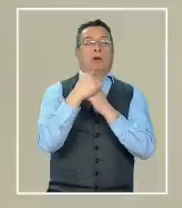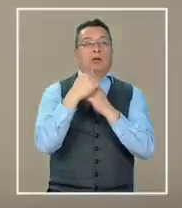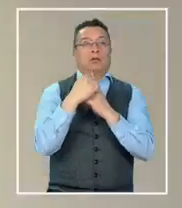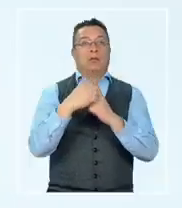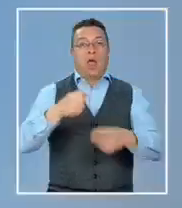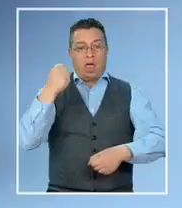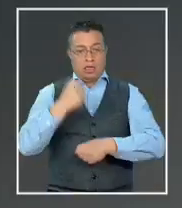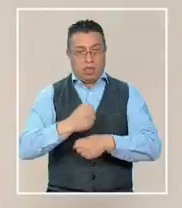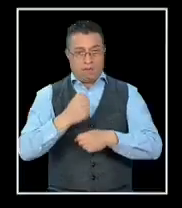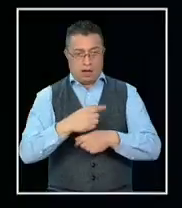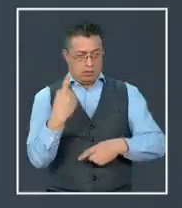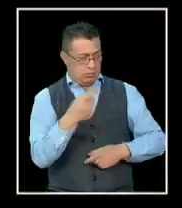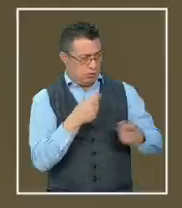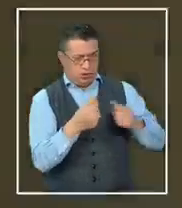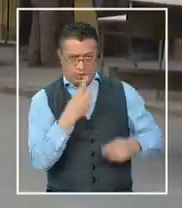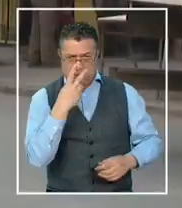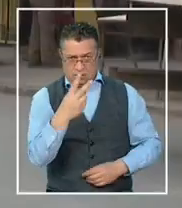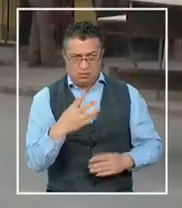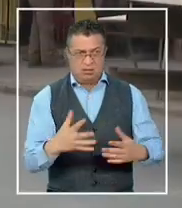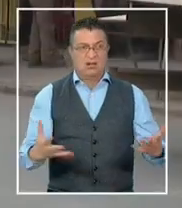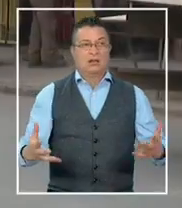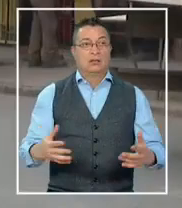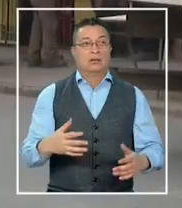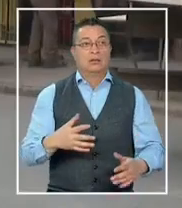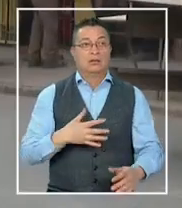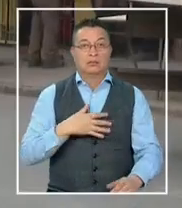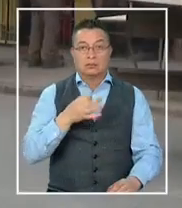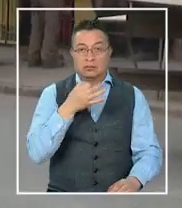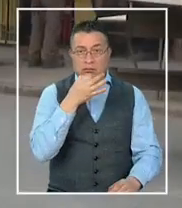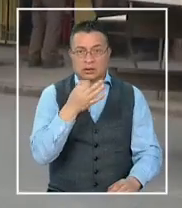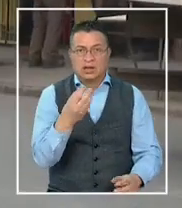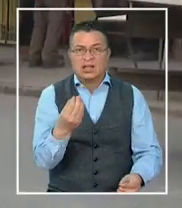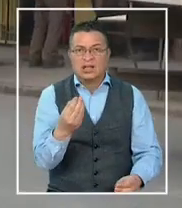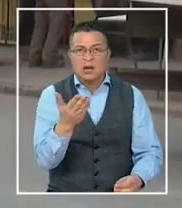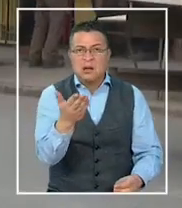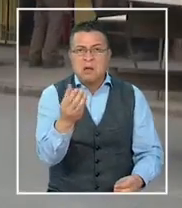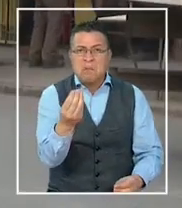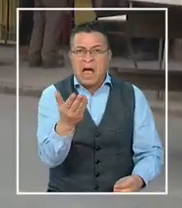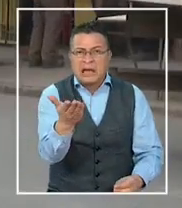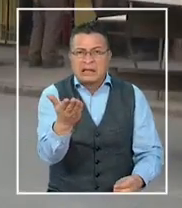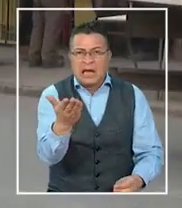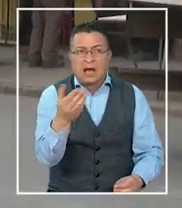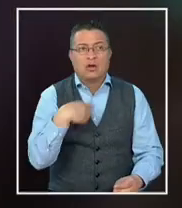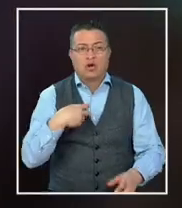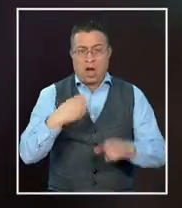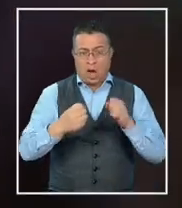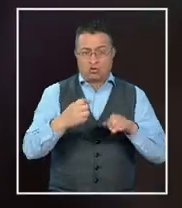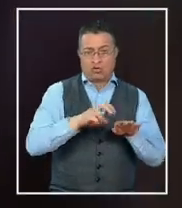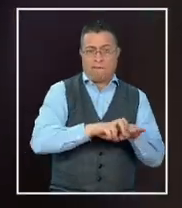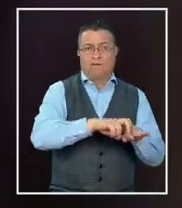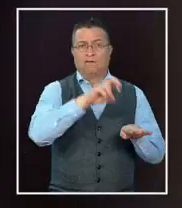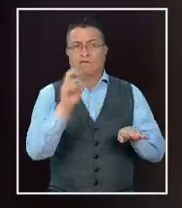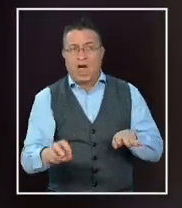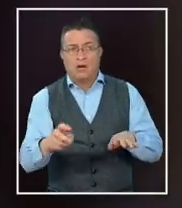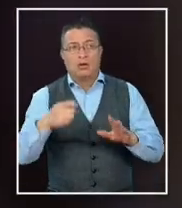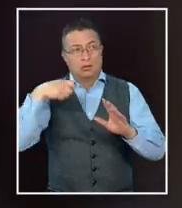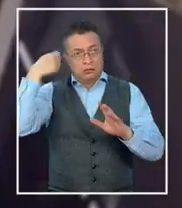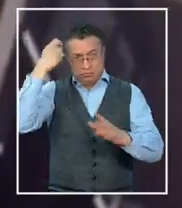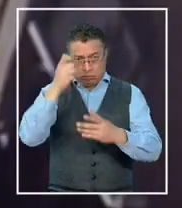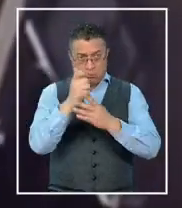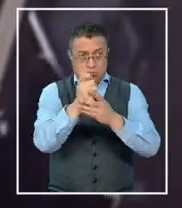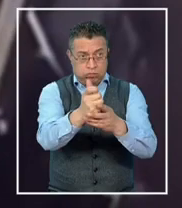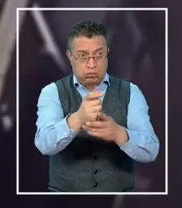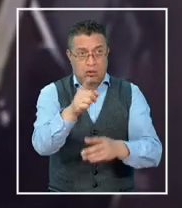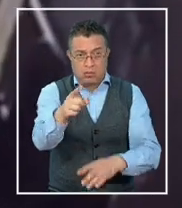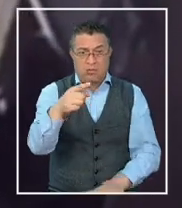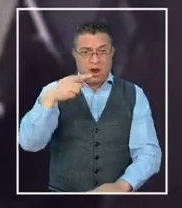a trabajadores y clientes. Y yo dije entre mí, ¿qué le pasa a este tipo? Me bajo de mi auto, lo voy a grabar. El